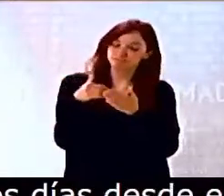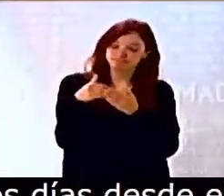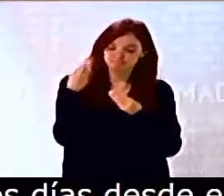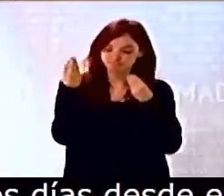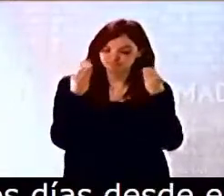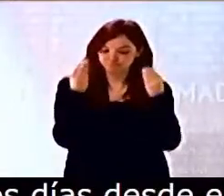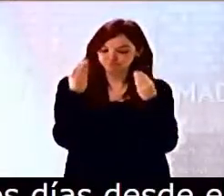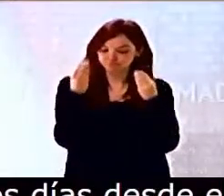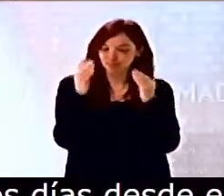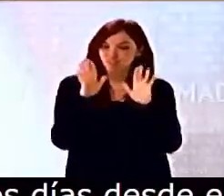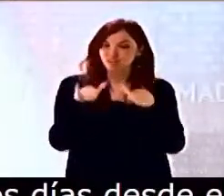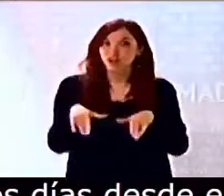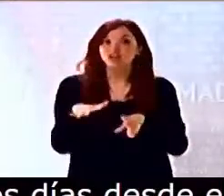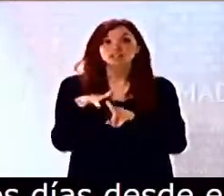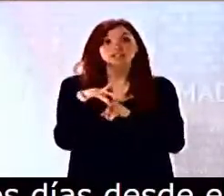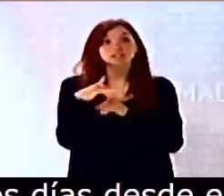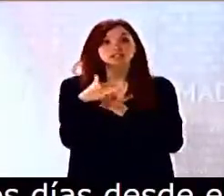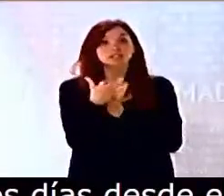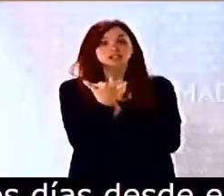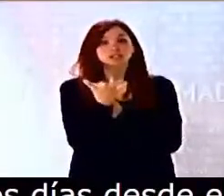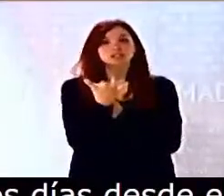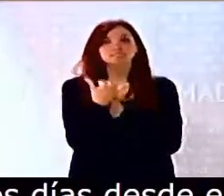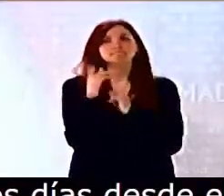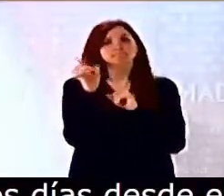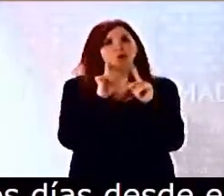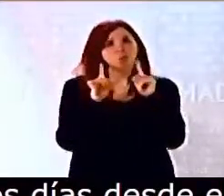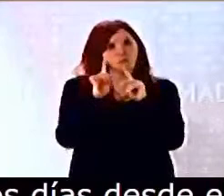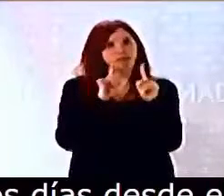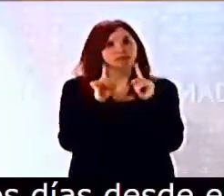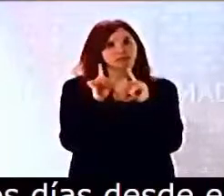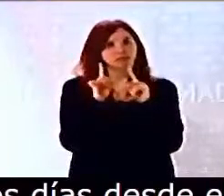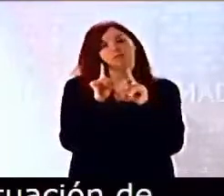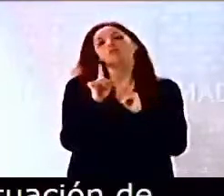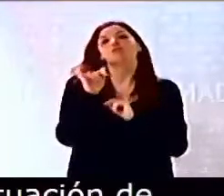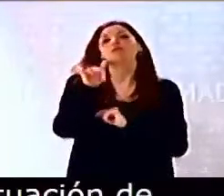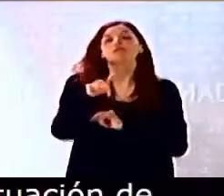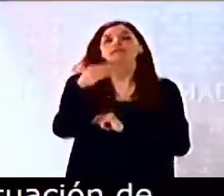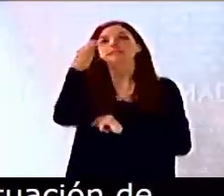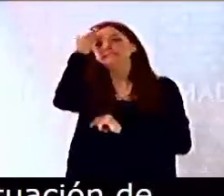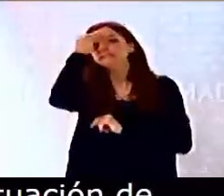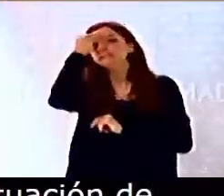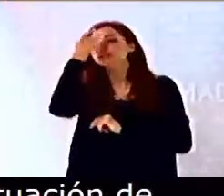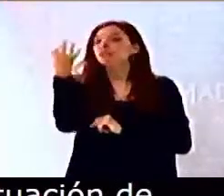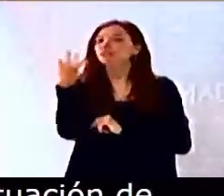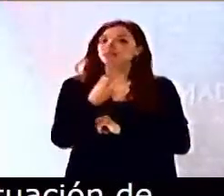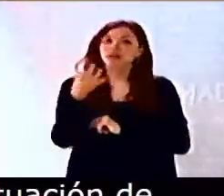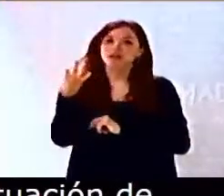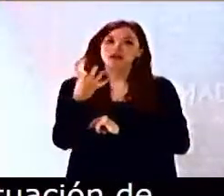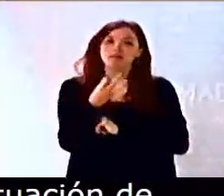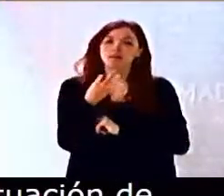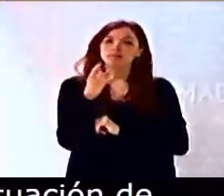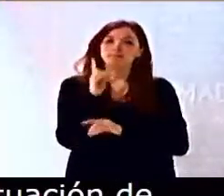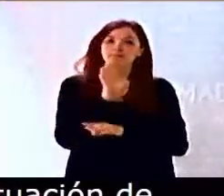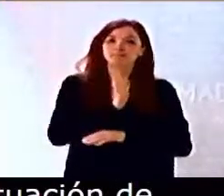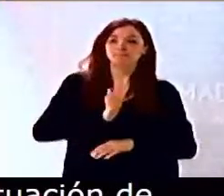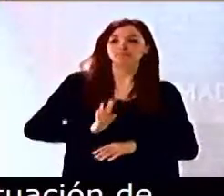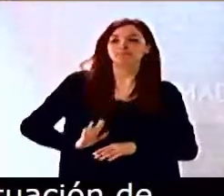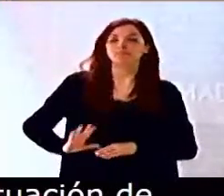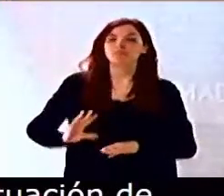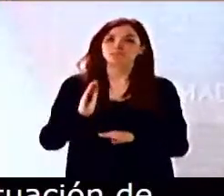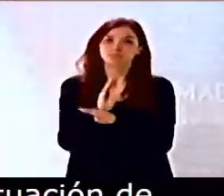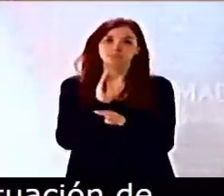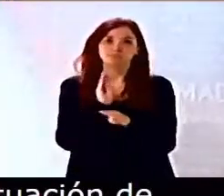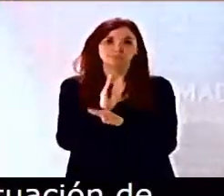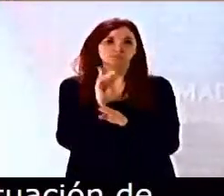nos ha llevado a una situación de preocupación en el que tenemos que aplicar el principio de precaución,